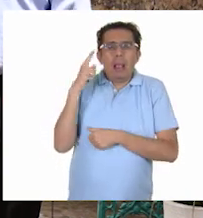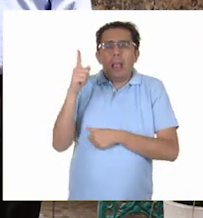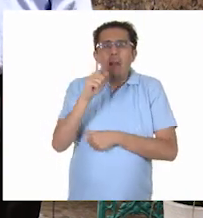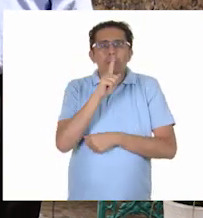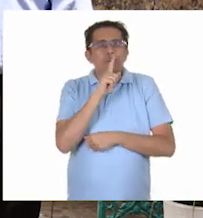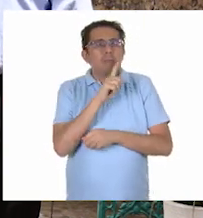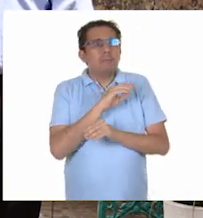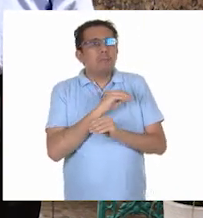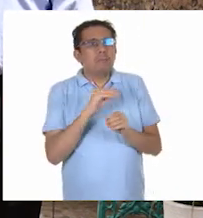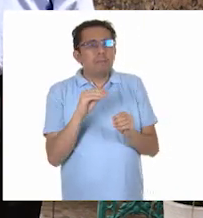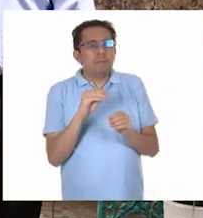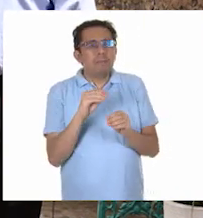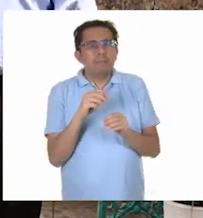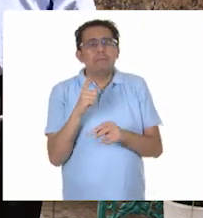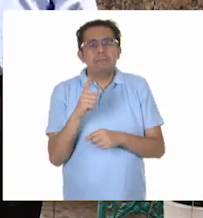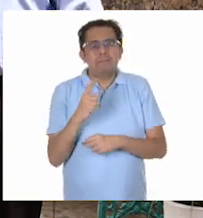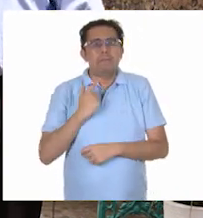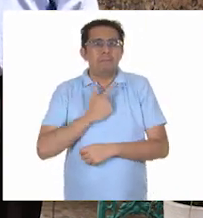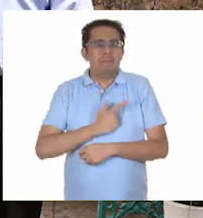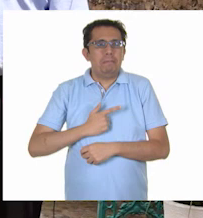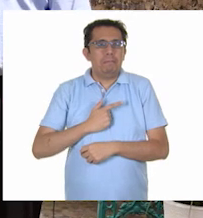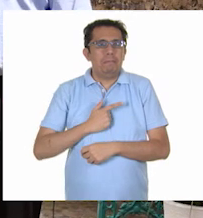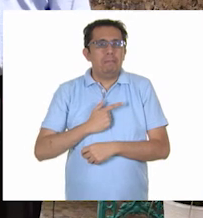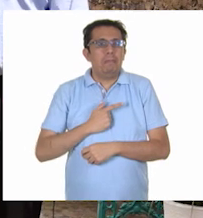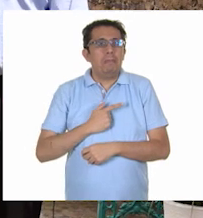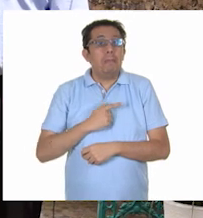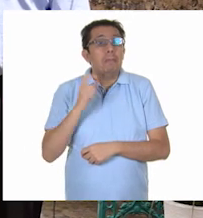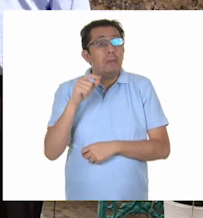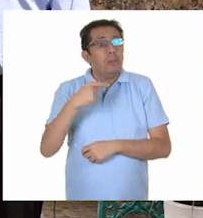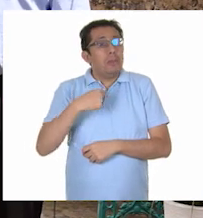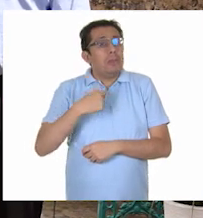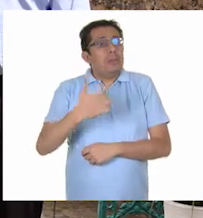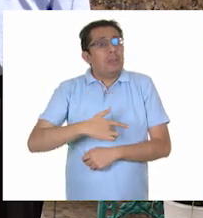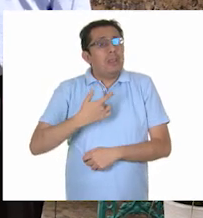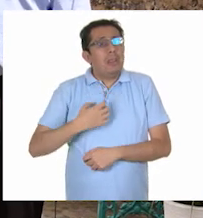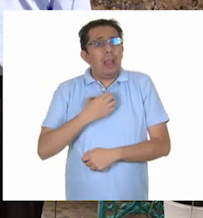silencio. Y era toda una fiesta para mí,